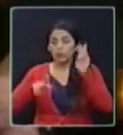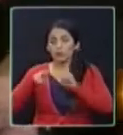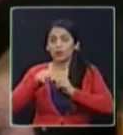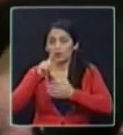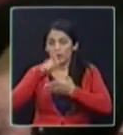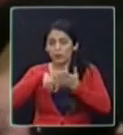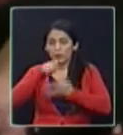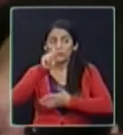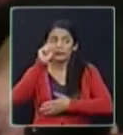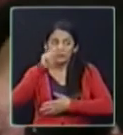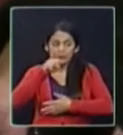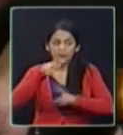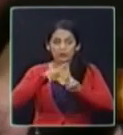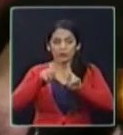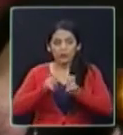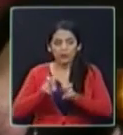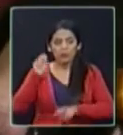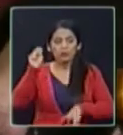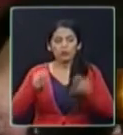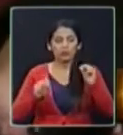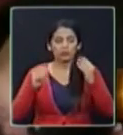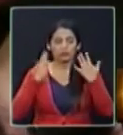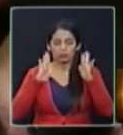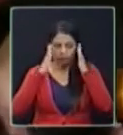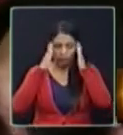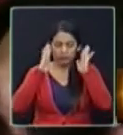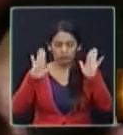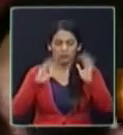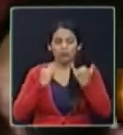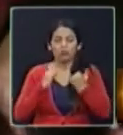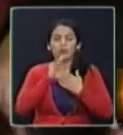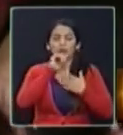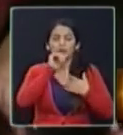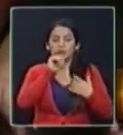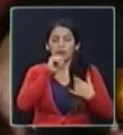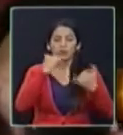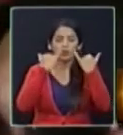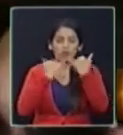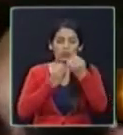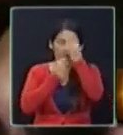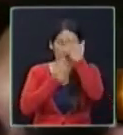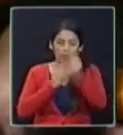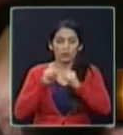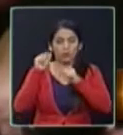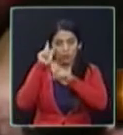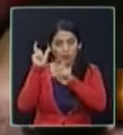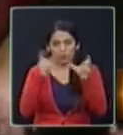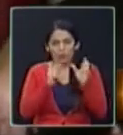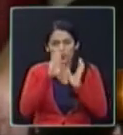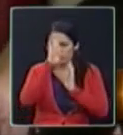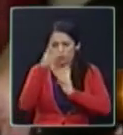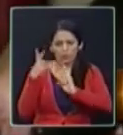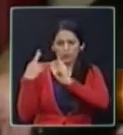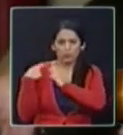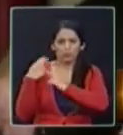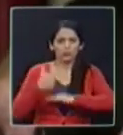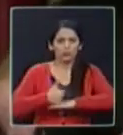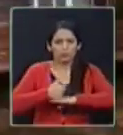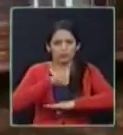no. No quiero pronunciarme sobre un caso en particular, simplemente decirles que la Fiscalía actuará como corresponde actuar en